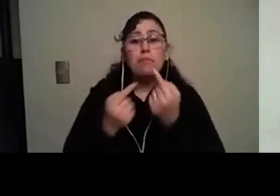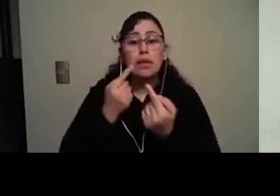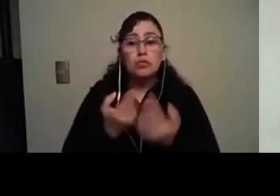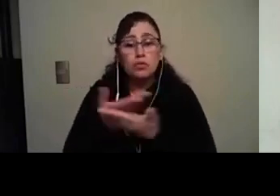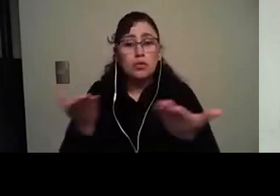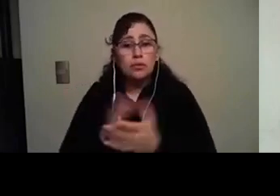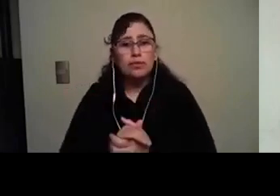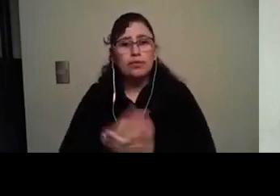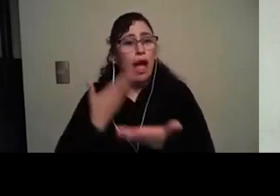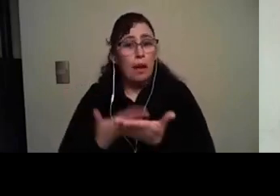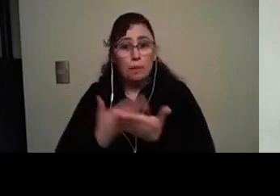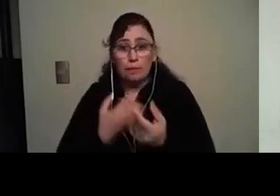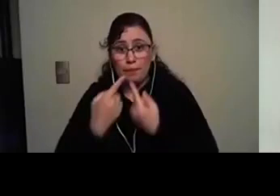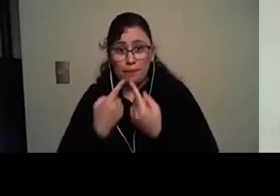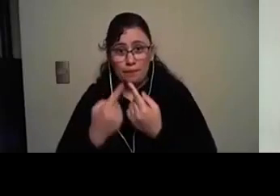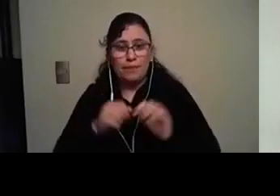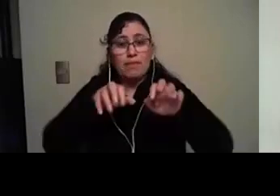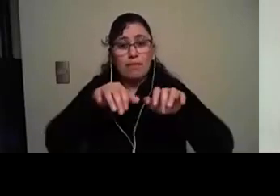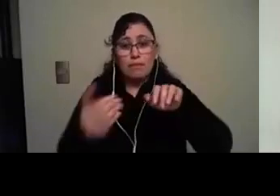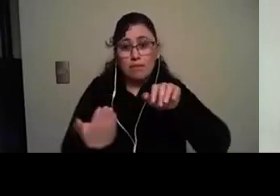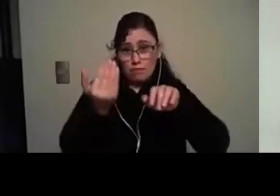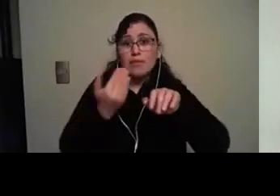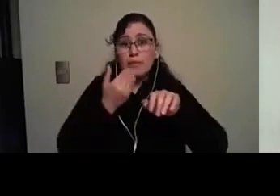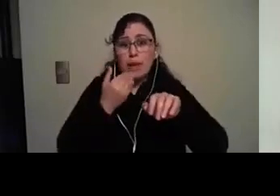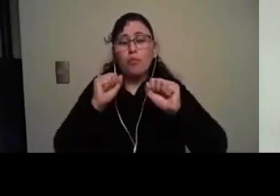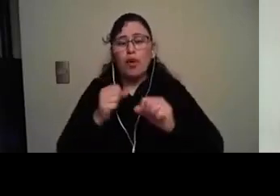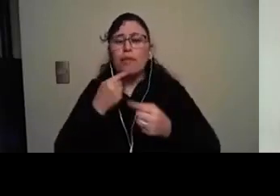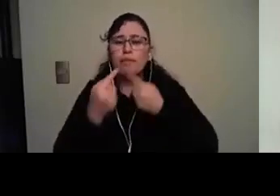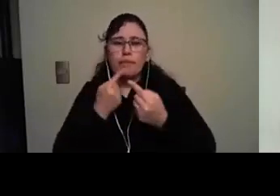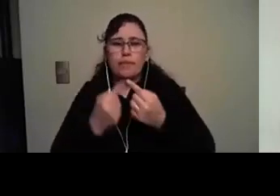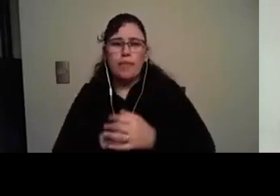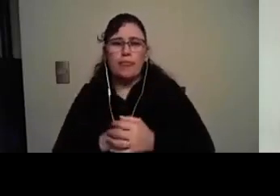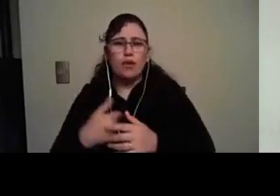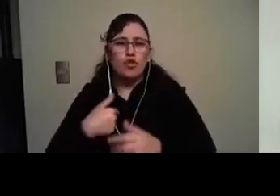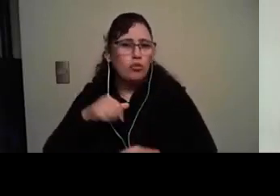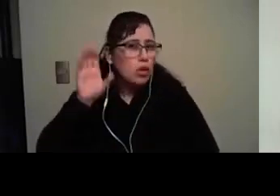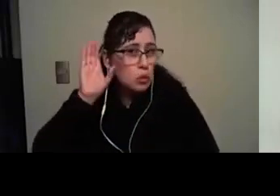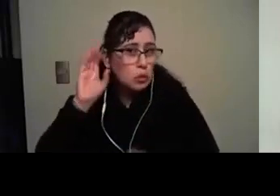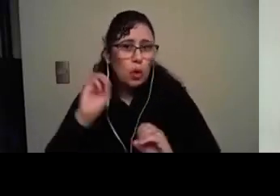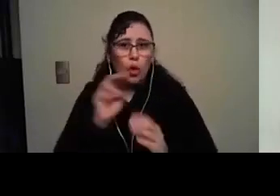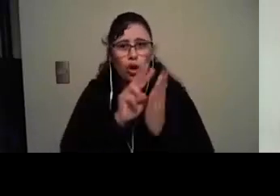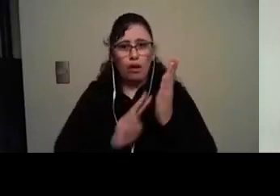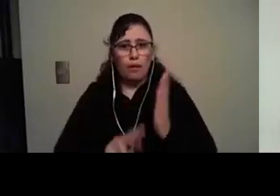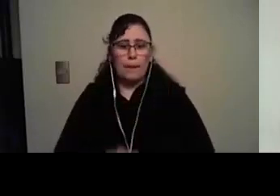el micrófono o el chat para poder escucharlas o leerlas.